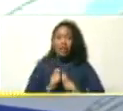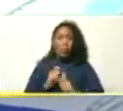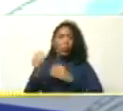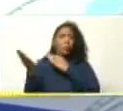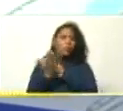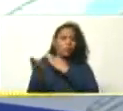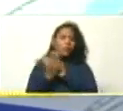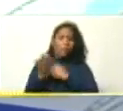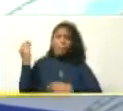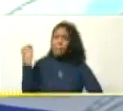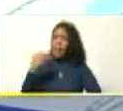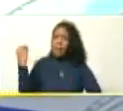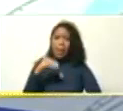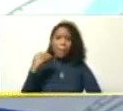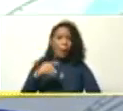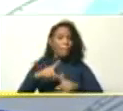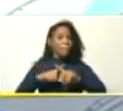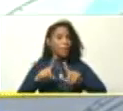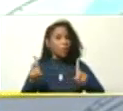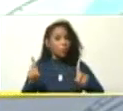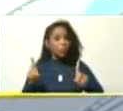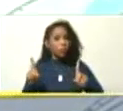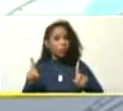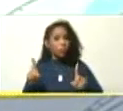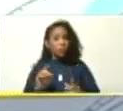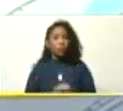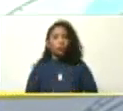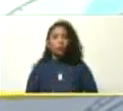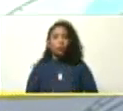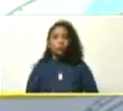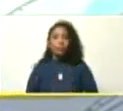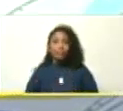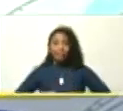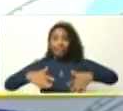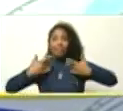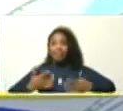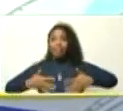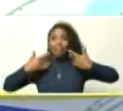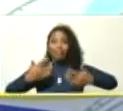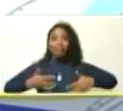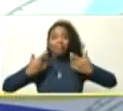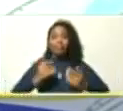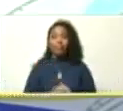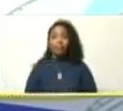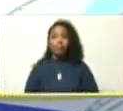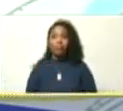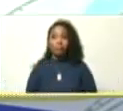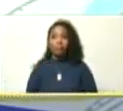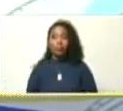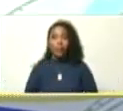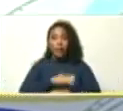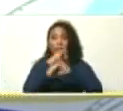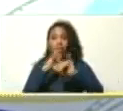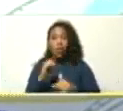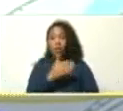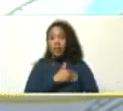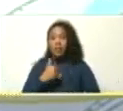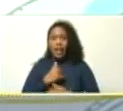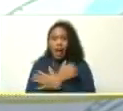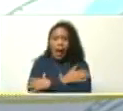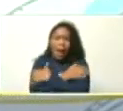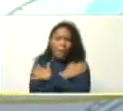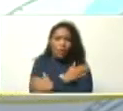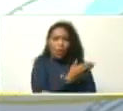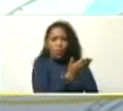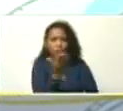¿eh? Pero uno se emociona. Se emociona y los quiere abrazar a todos